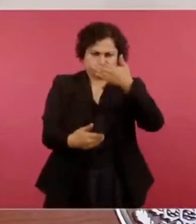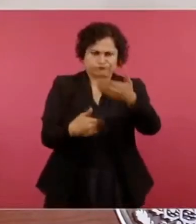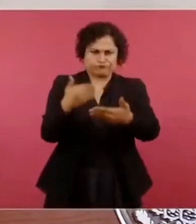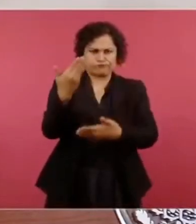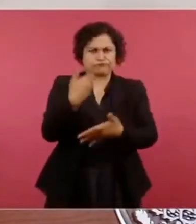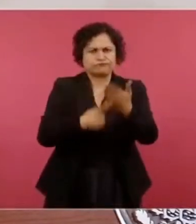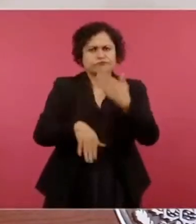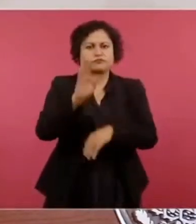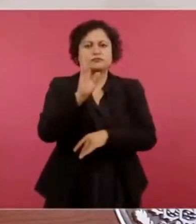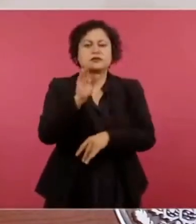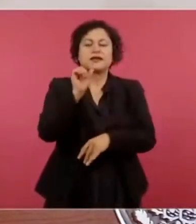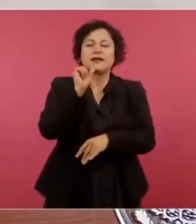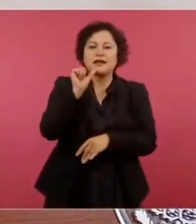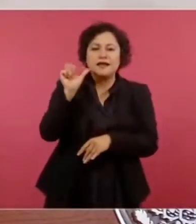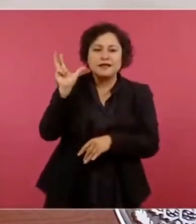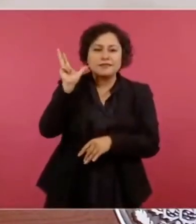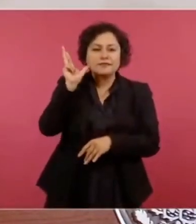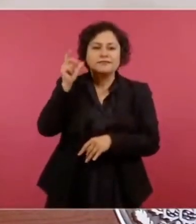una encuesta,